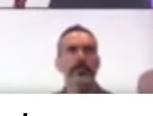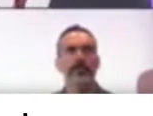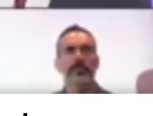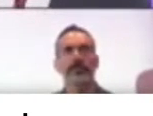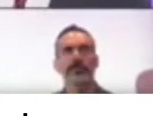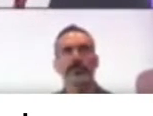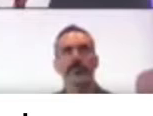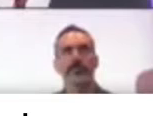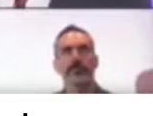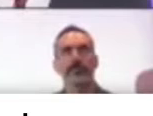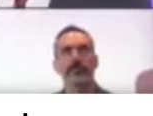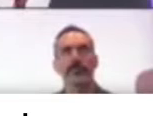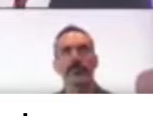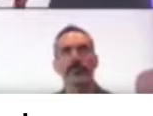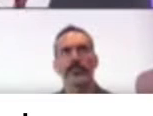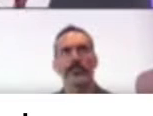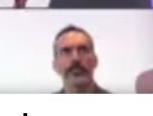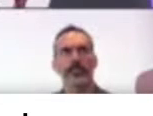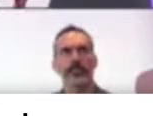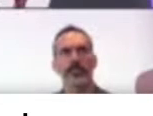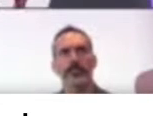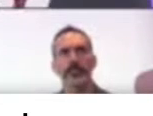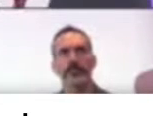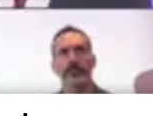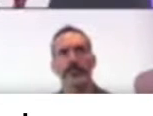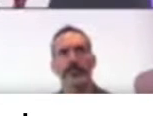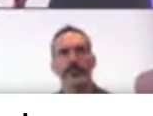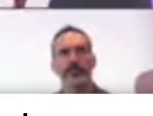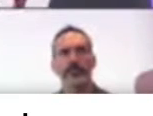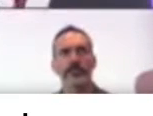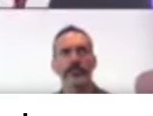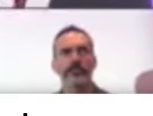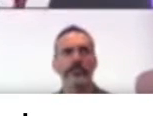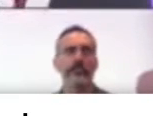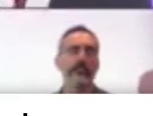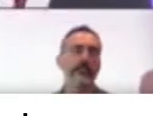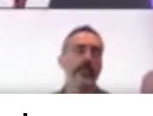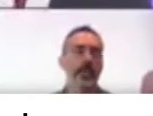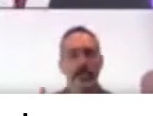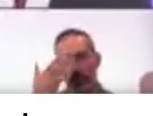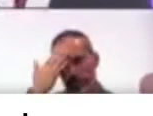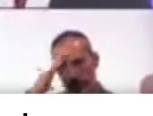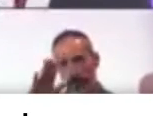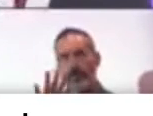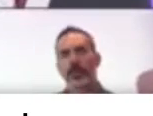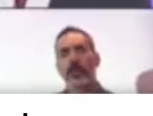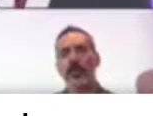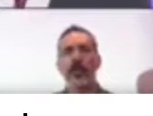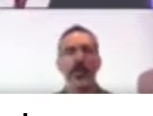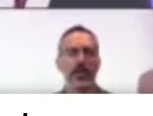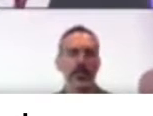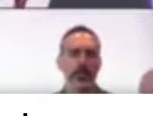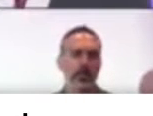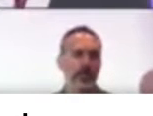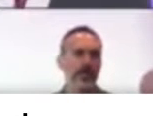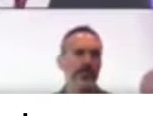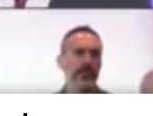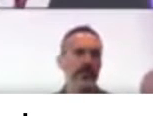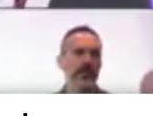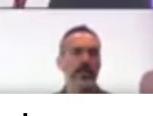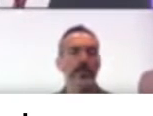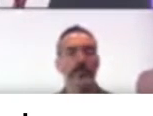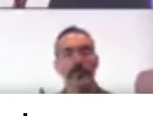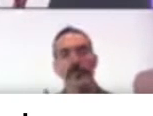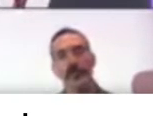problemas es un asunto que se atiende en coordinación o no se resuelve. Todos los programas del gobierno